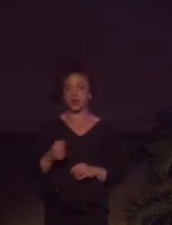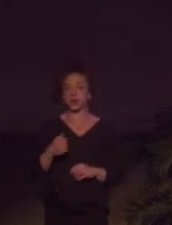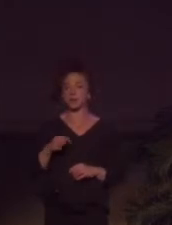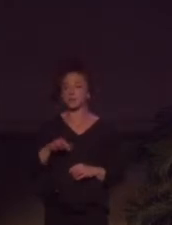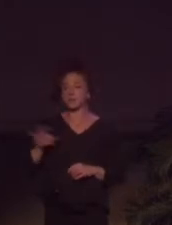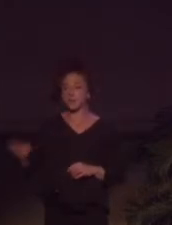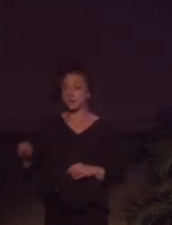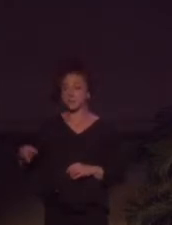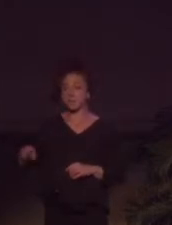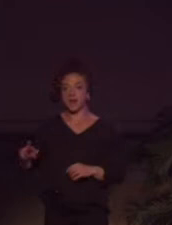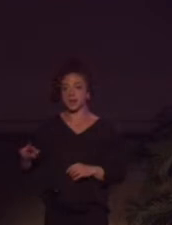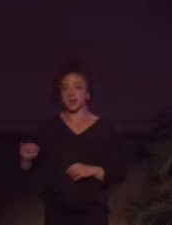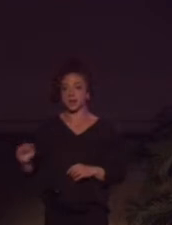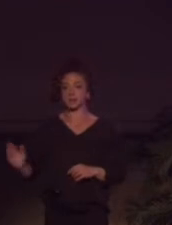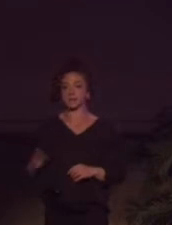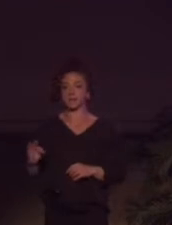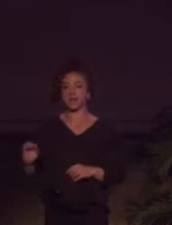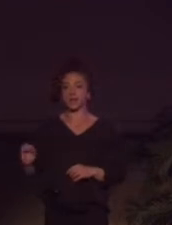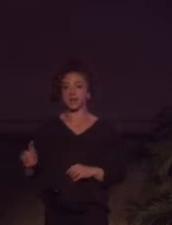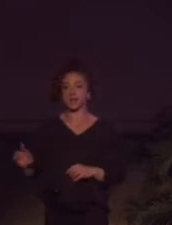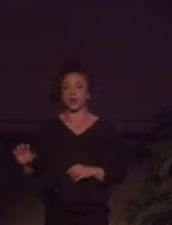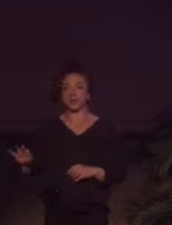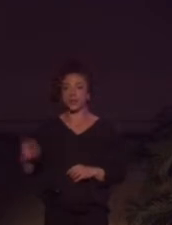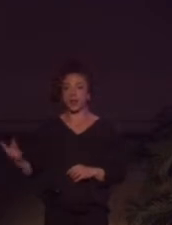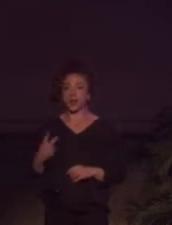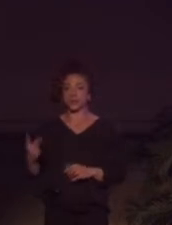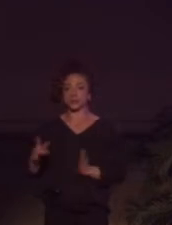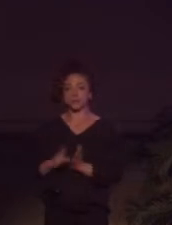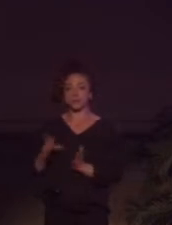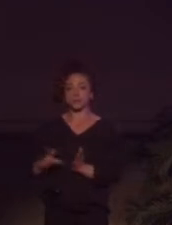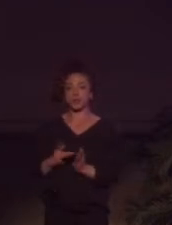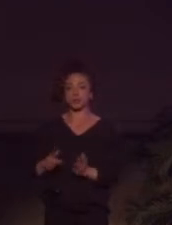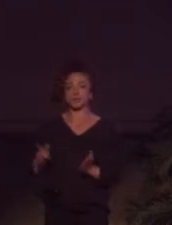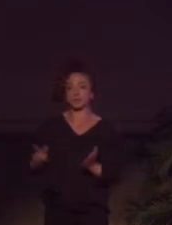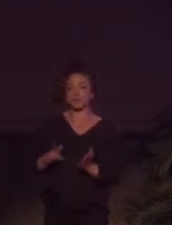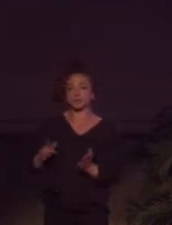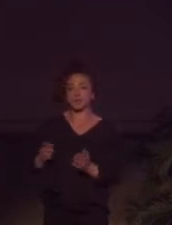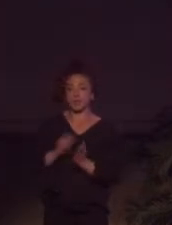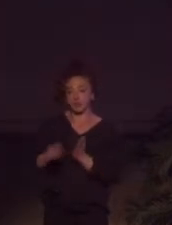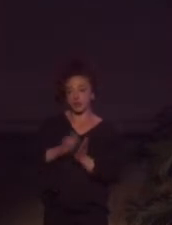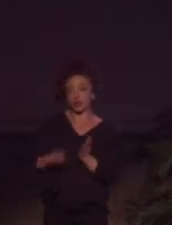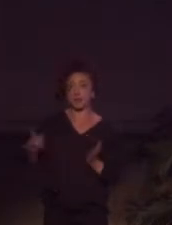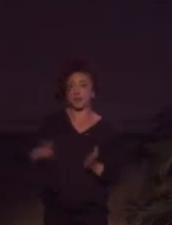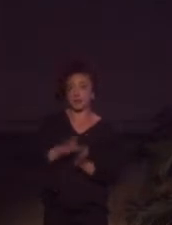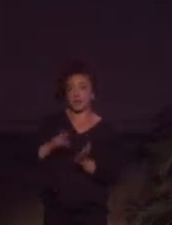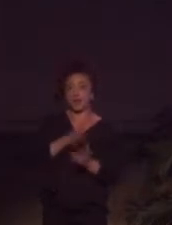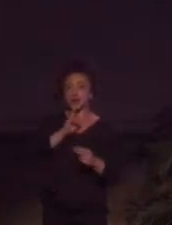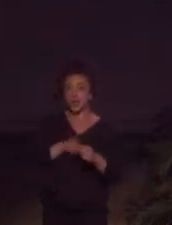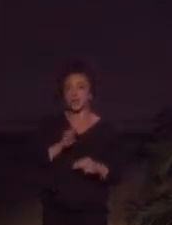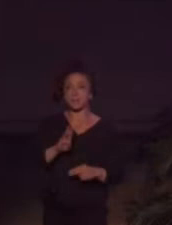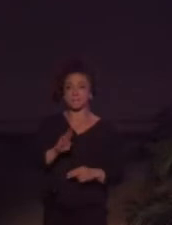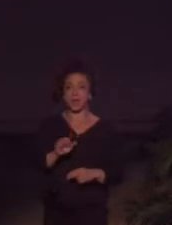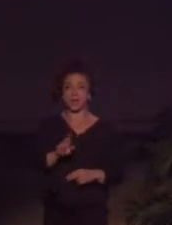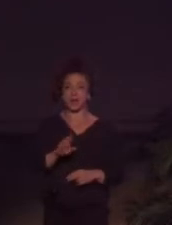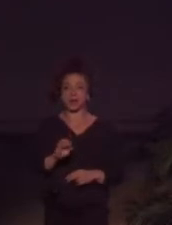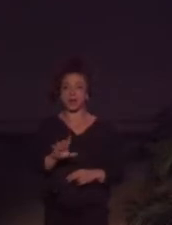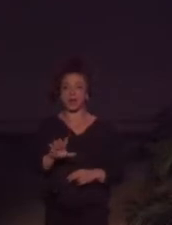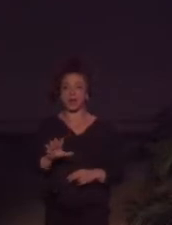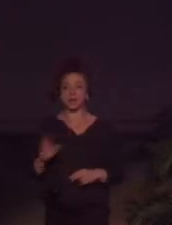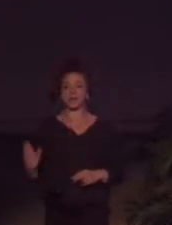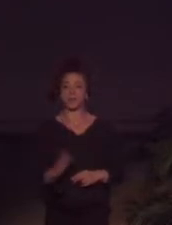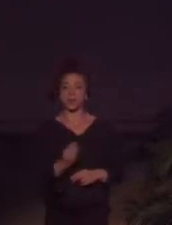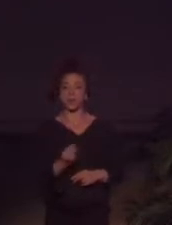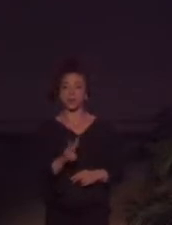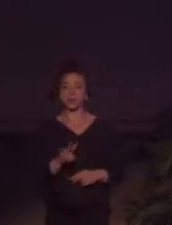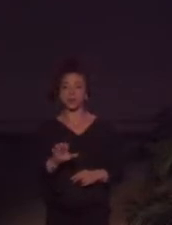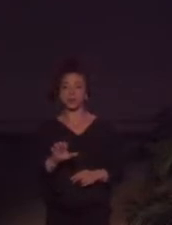revista Parole de Queer. Parole de Queer nace en el año, bueno, para quien no sepáis, pues voy a poneros en contexto de,